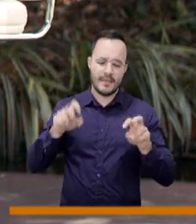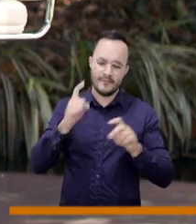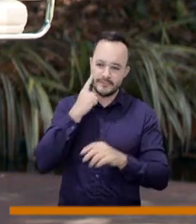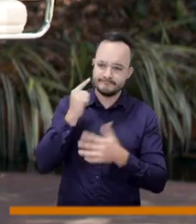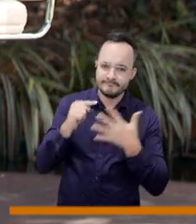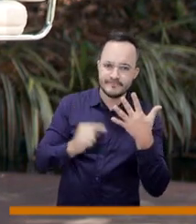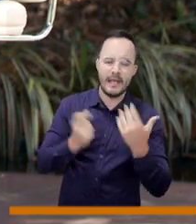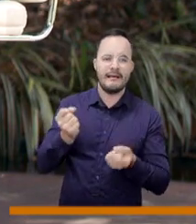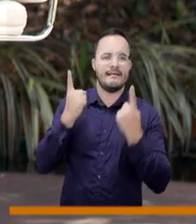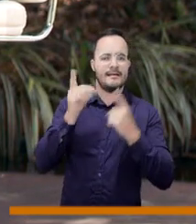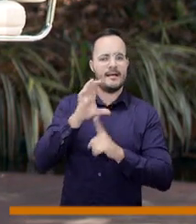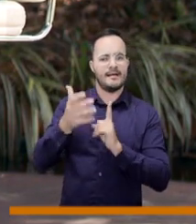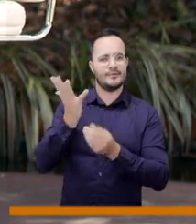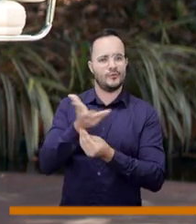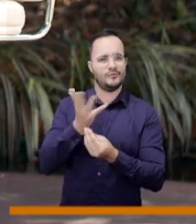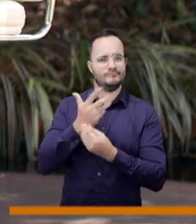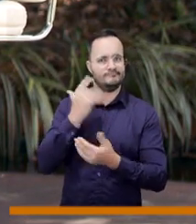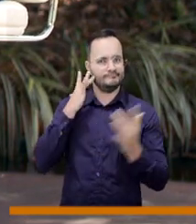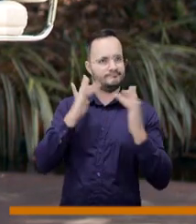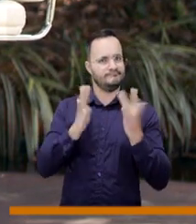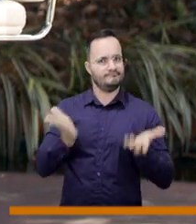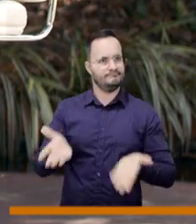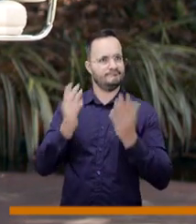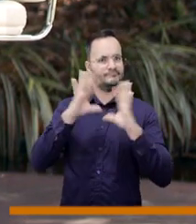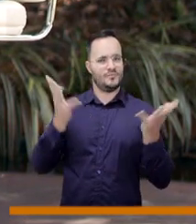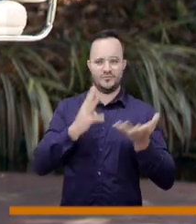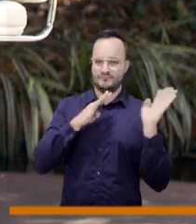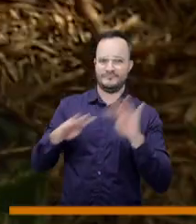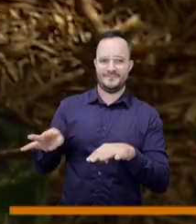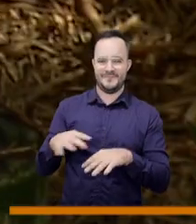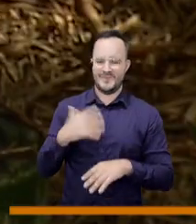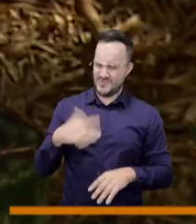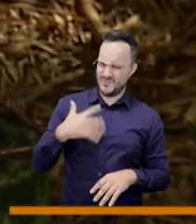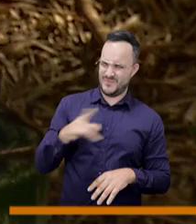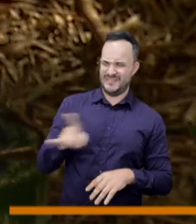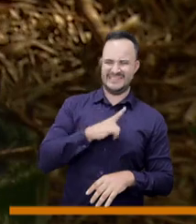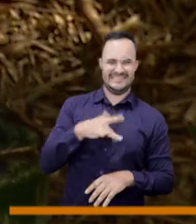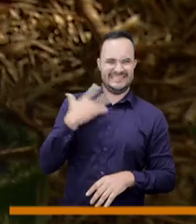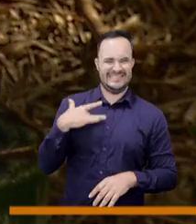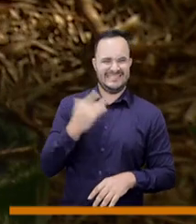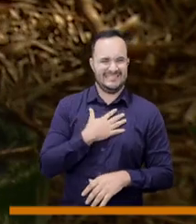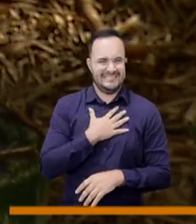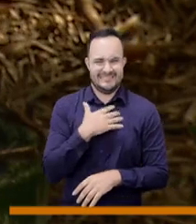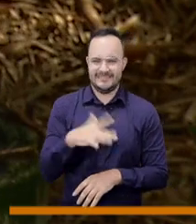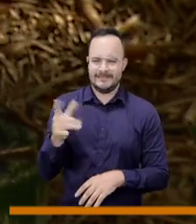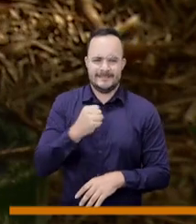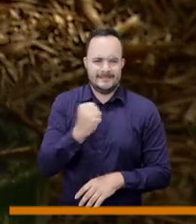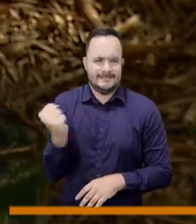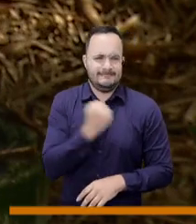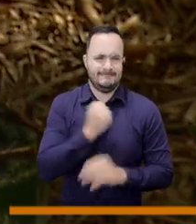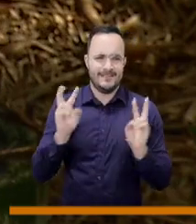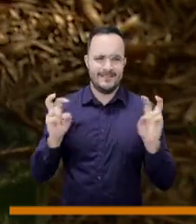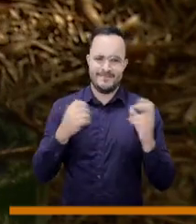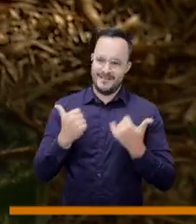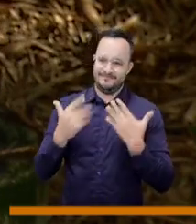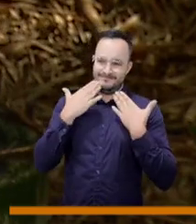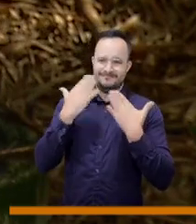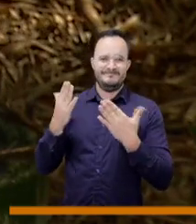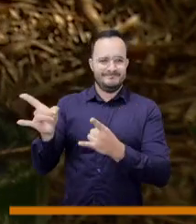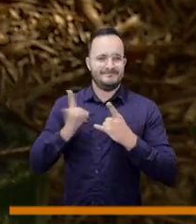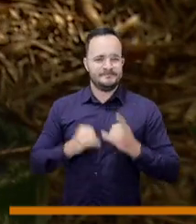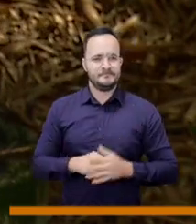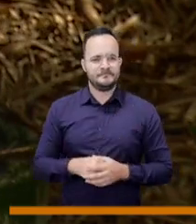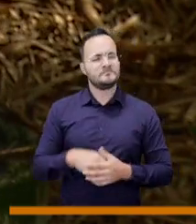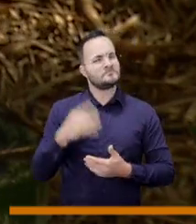referente en arte y cultura para Colombia y el mundo. Oiga, se le siente la pasión por este tema. Y bueno,